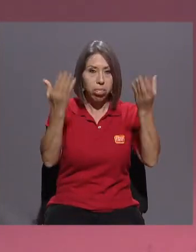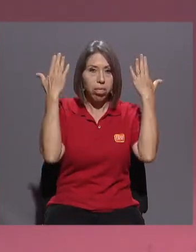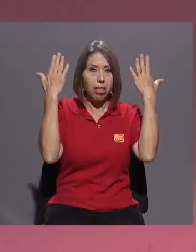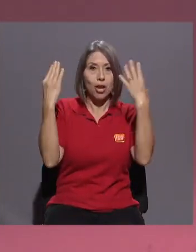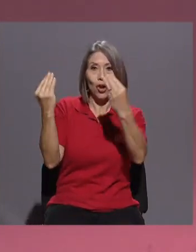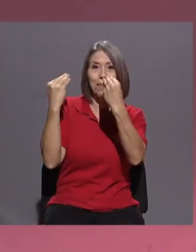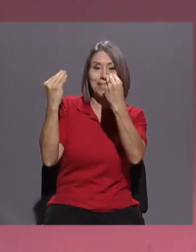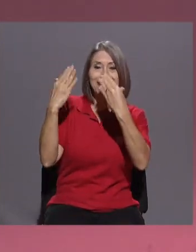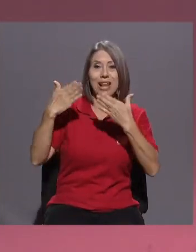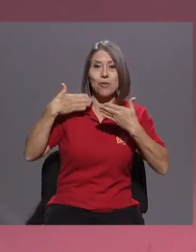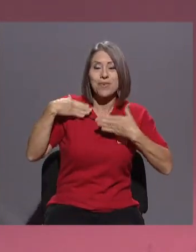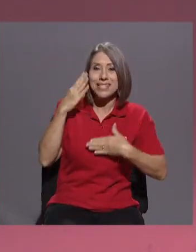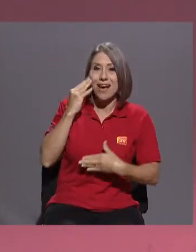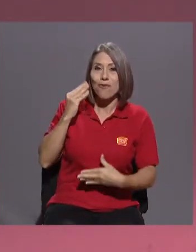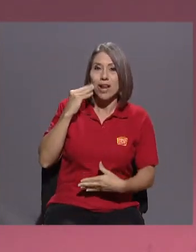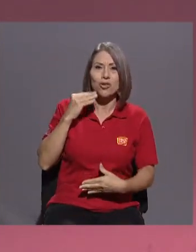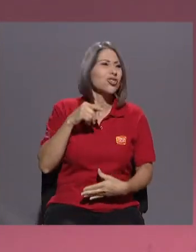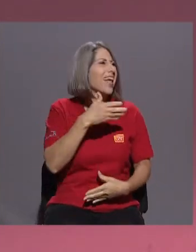Algo